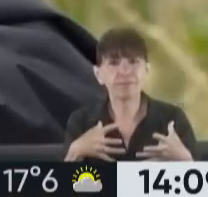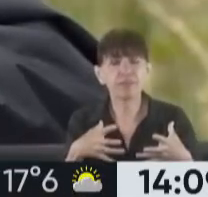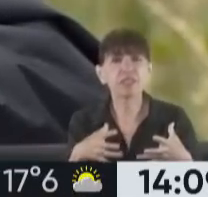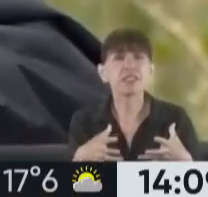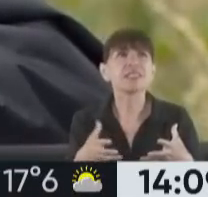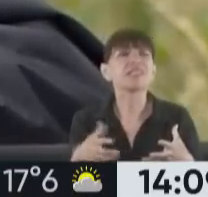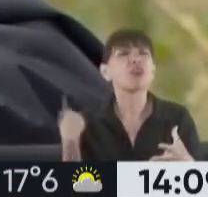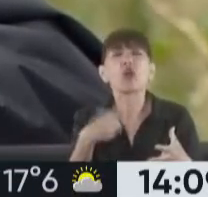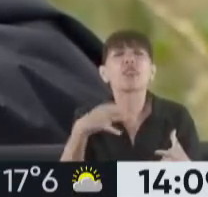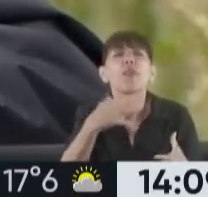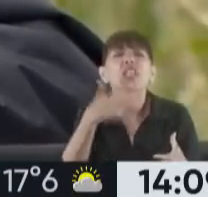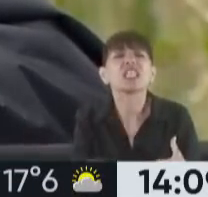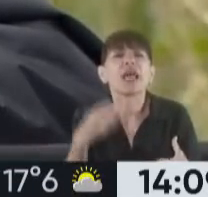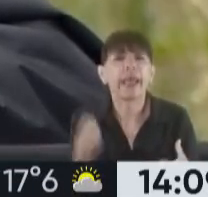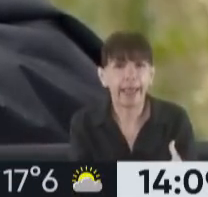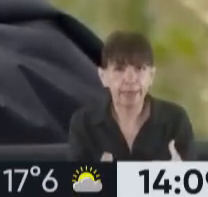está